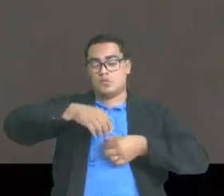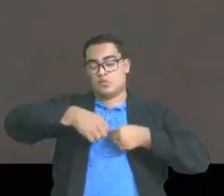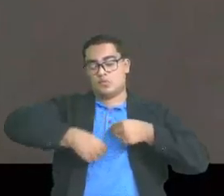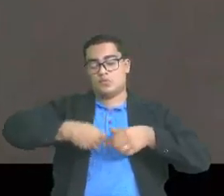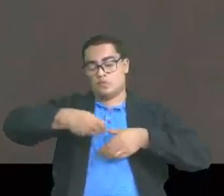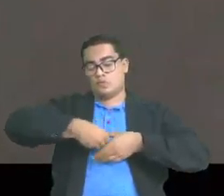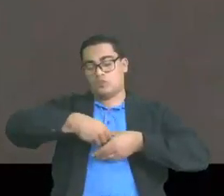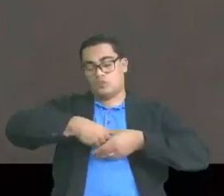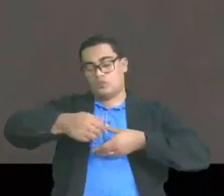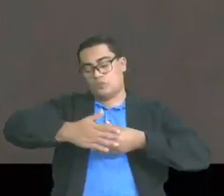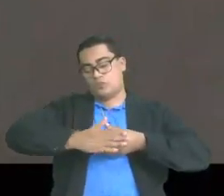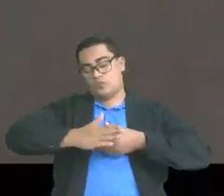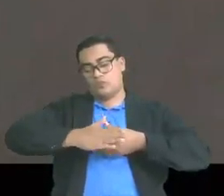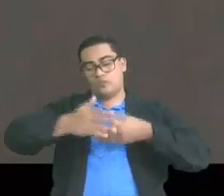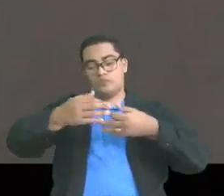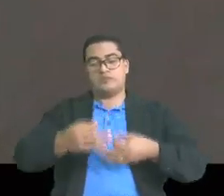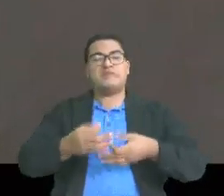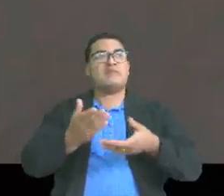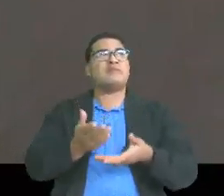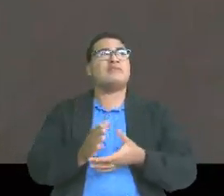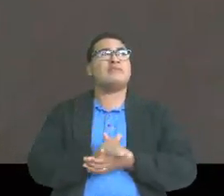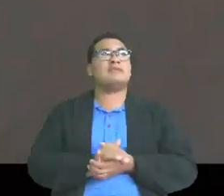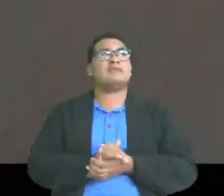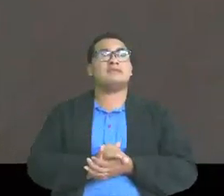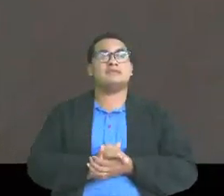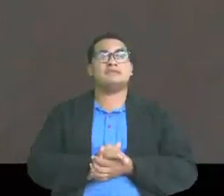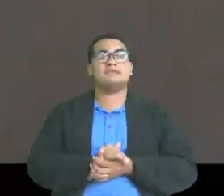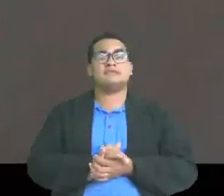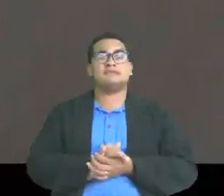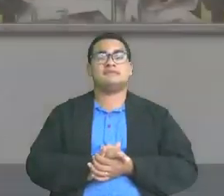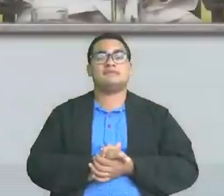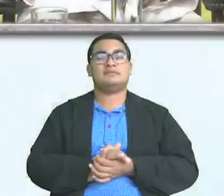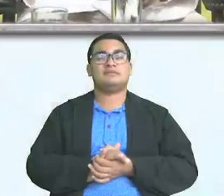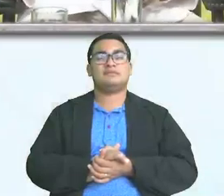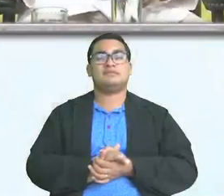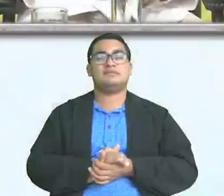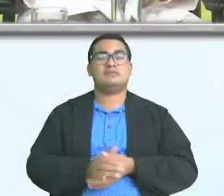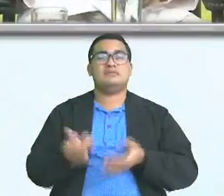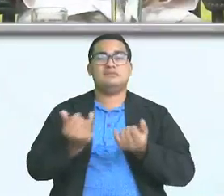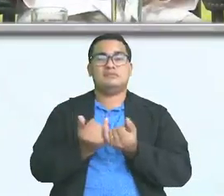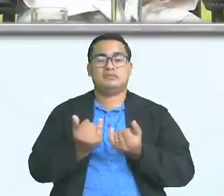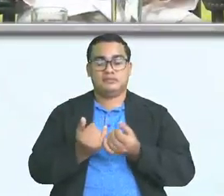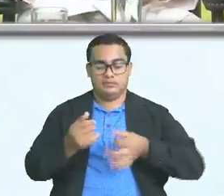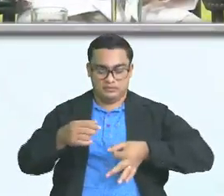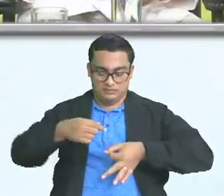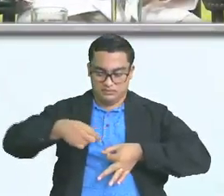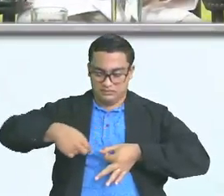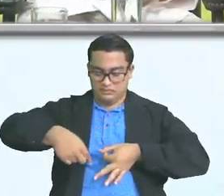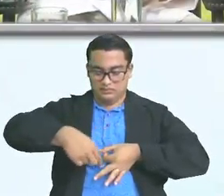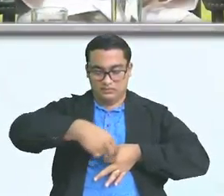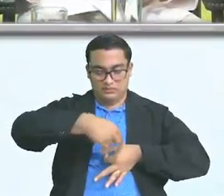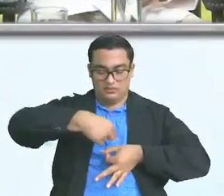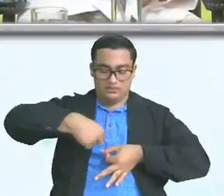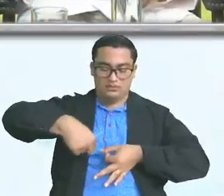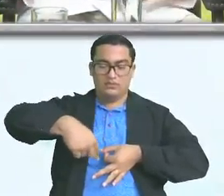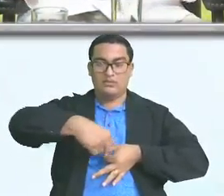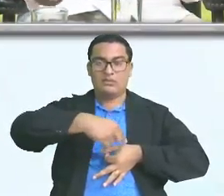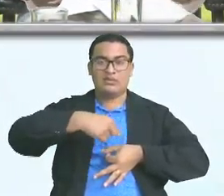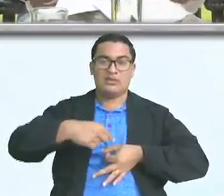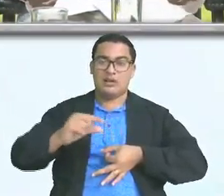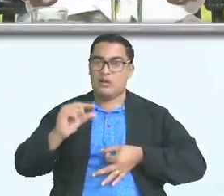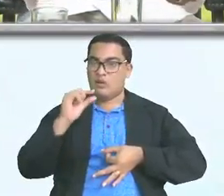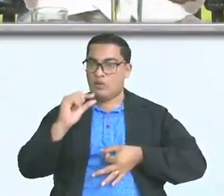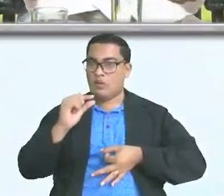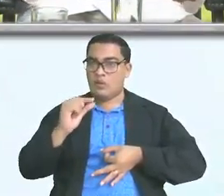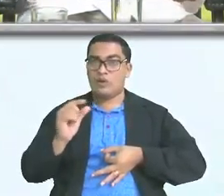operarlo, exactamente, ¿ya? Independientemente de la edad. También los bordes, si los bordes del orificio son gruesos o